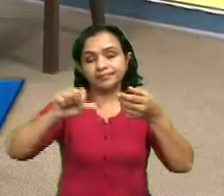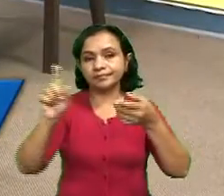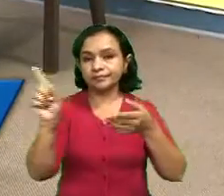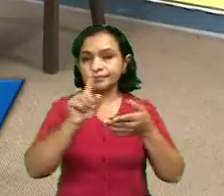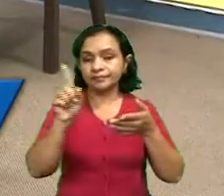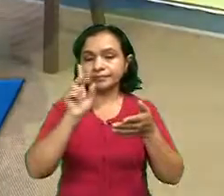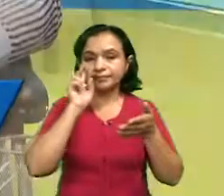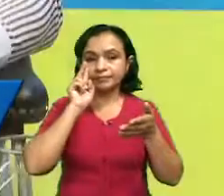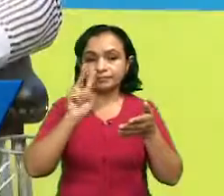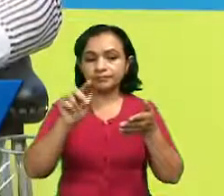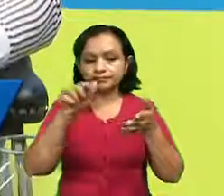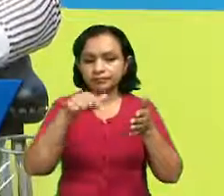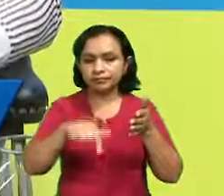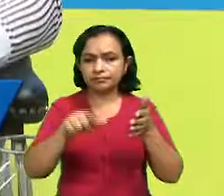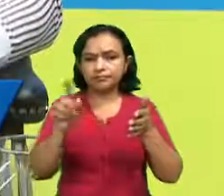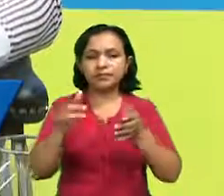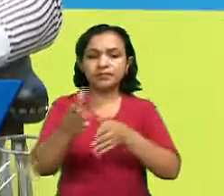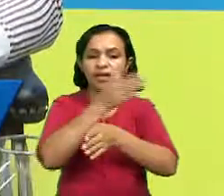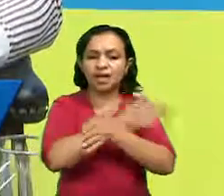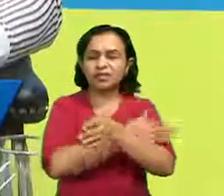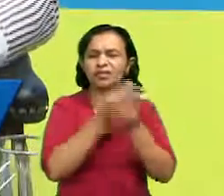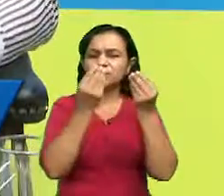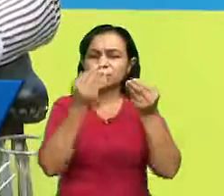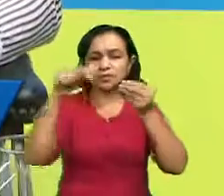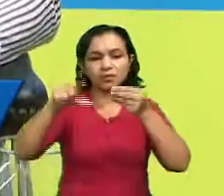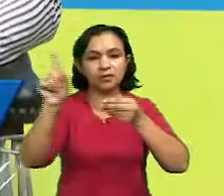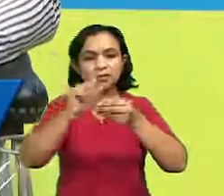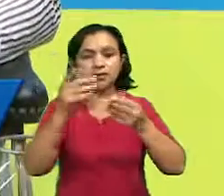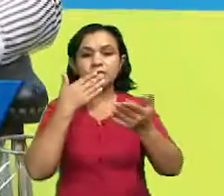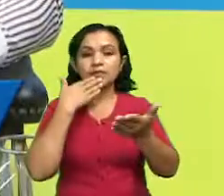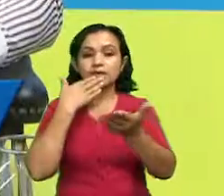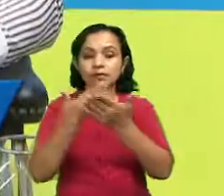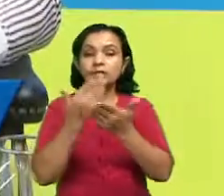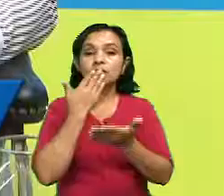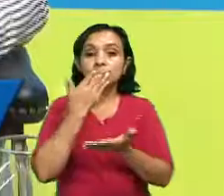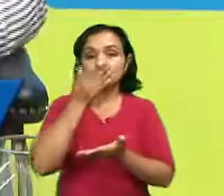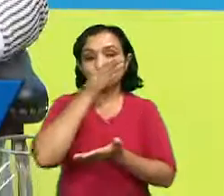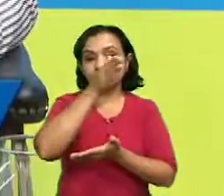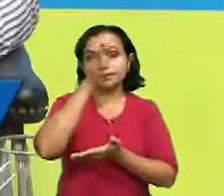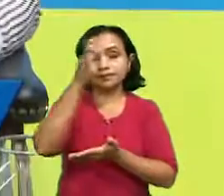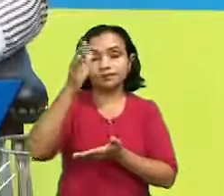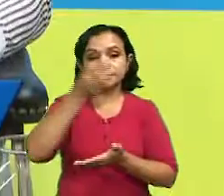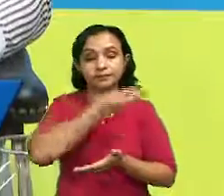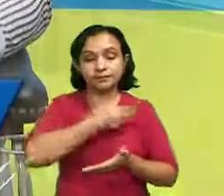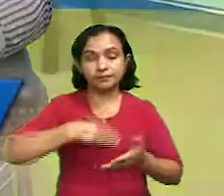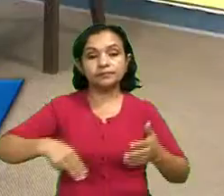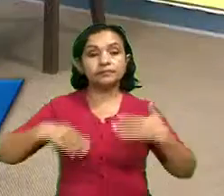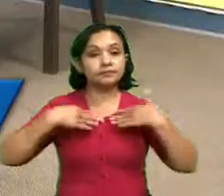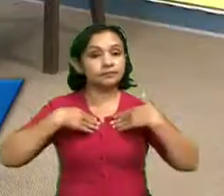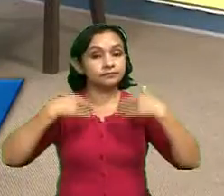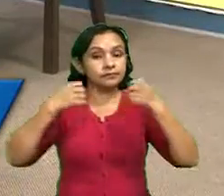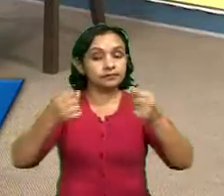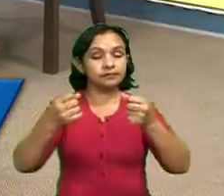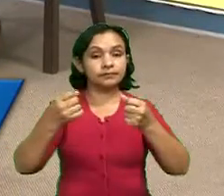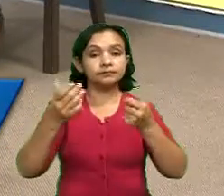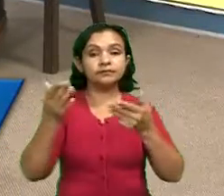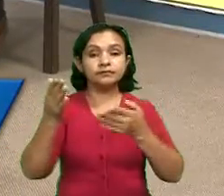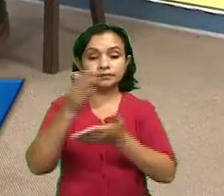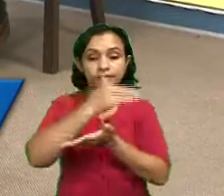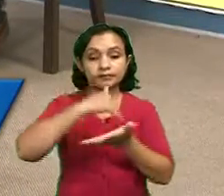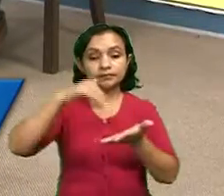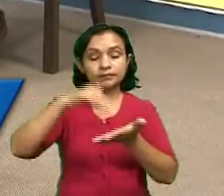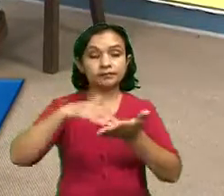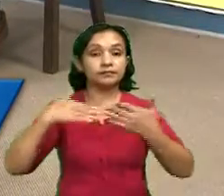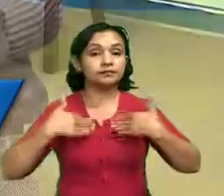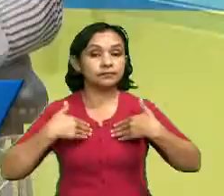ve eso como en años anteriores, gracias a esa buena gestión que realiza el Ministerio de Salud a través de los centros de